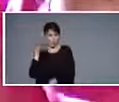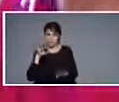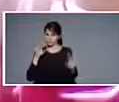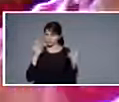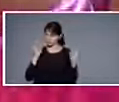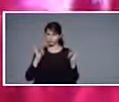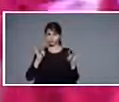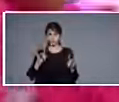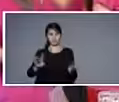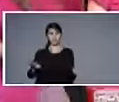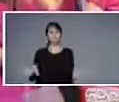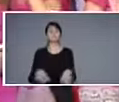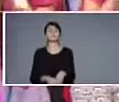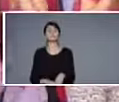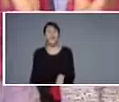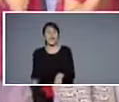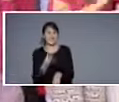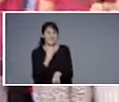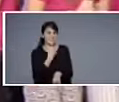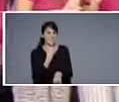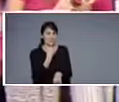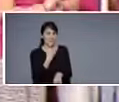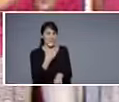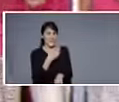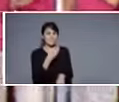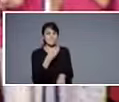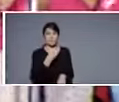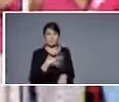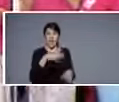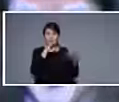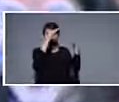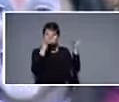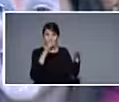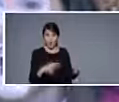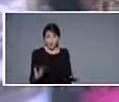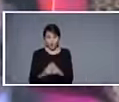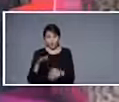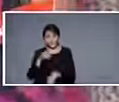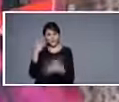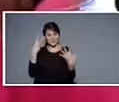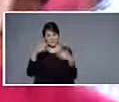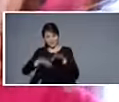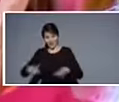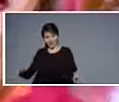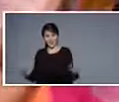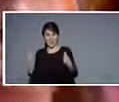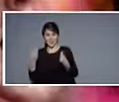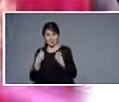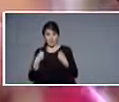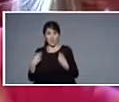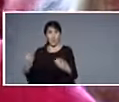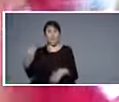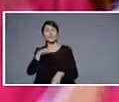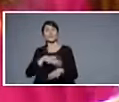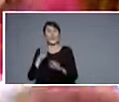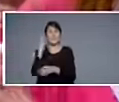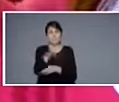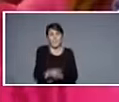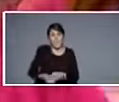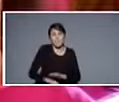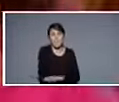no me lo invento. Dicen que la blanca nieve vive con 7 enanitos. En la cueva pico y pala